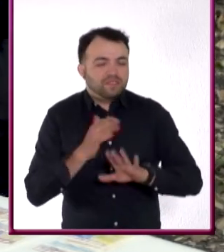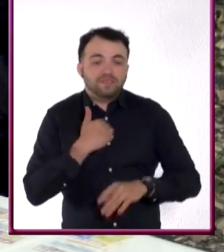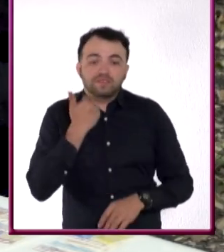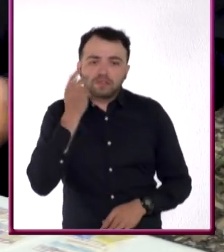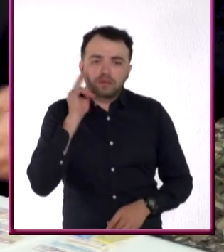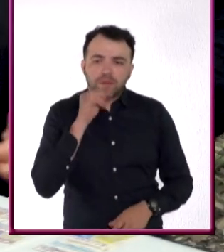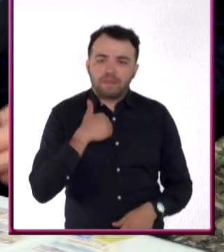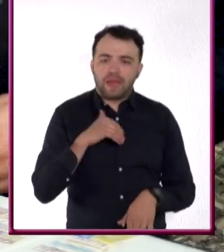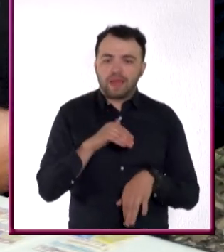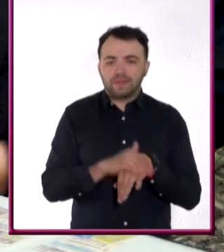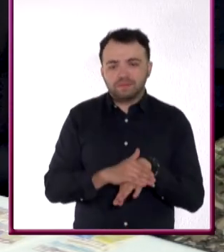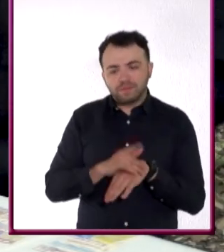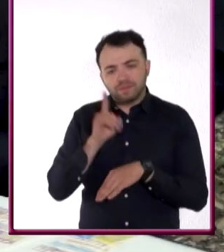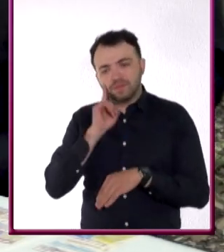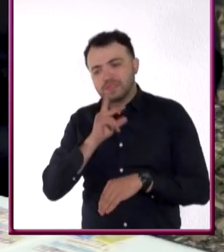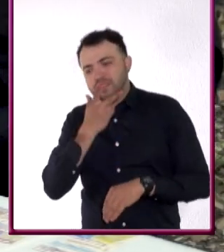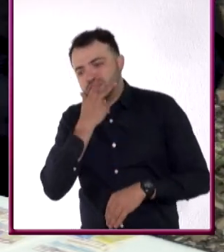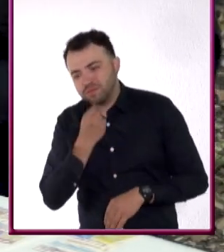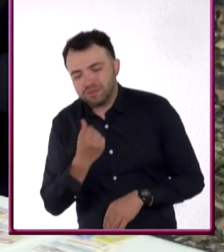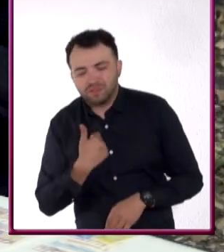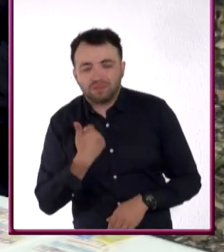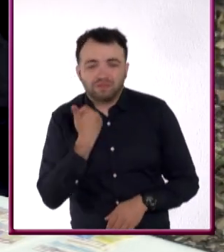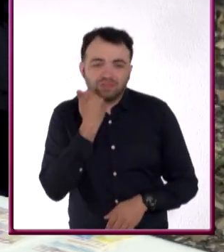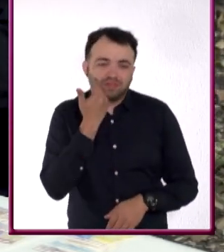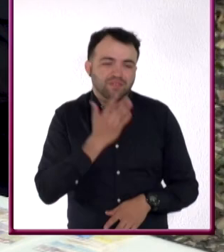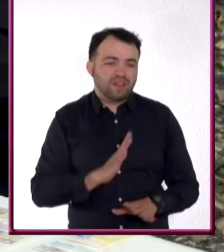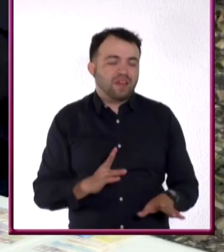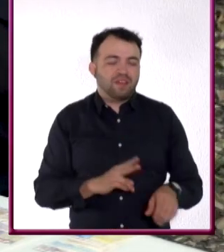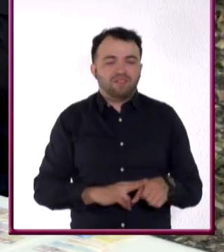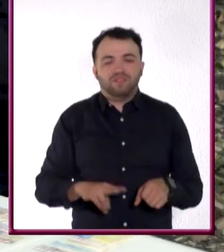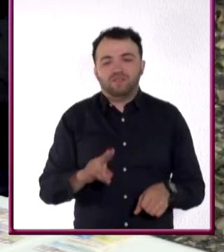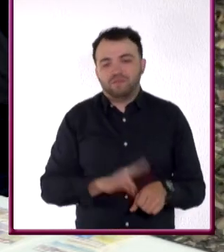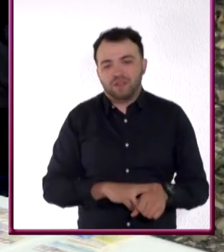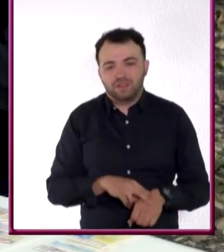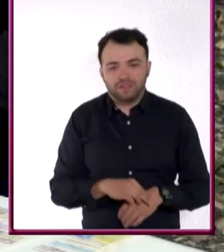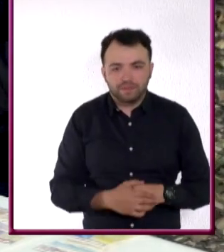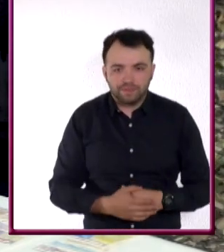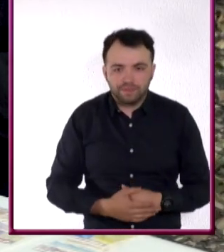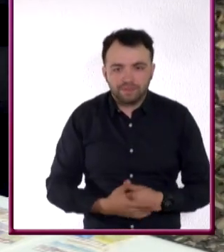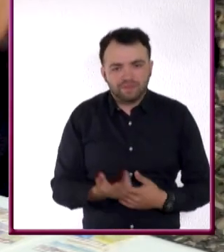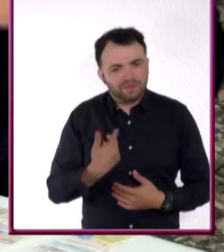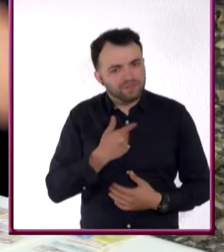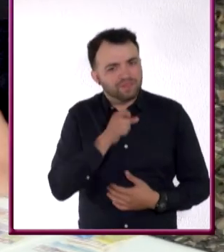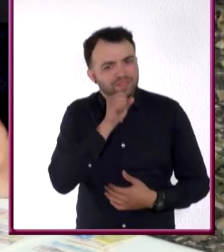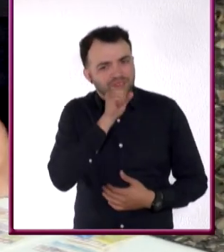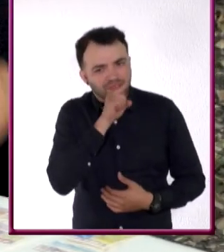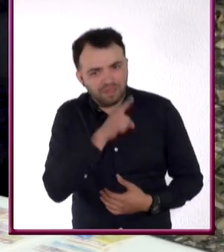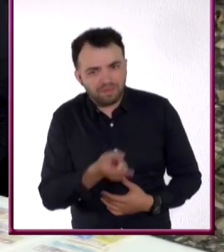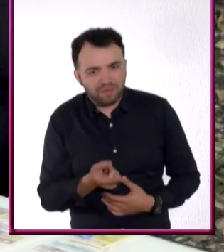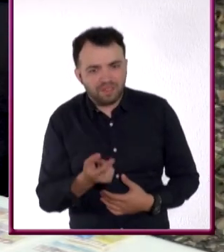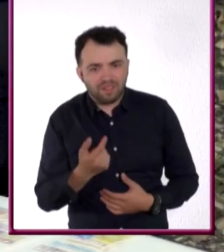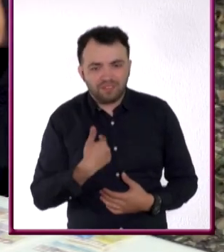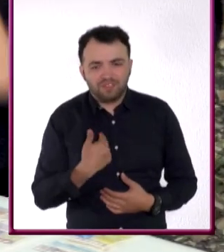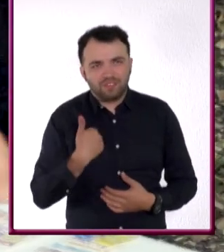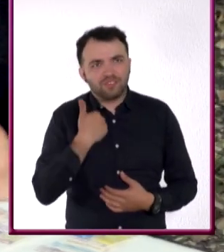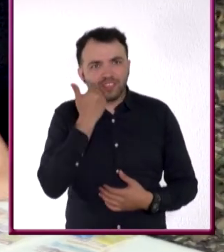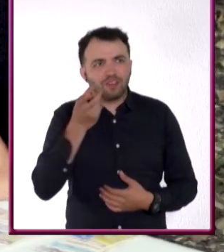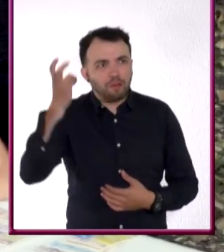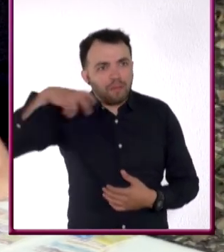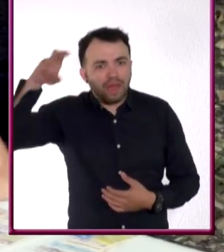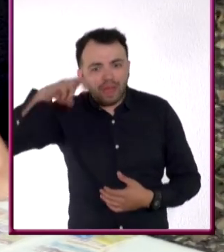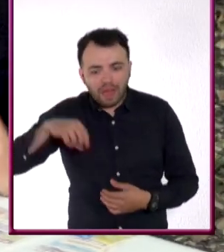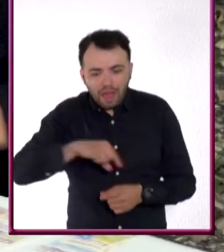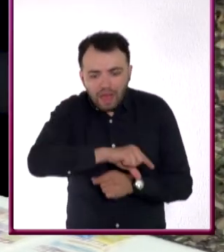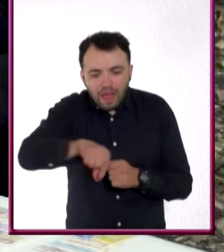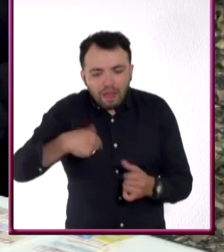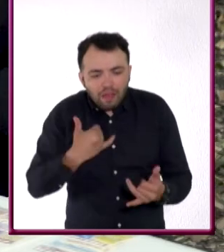a mi familia. Ya quiero que todo sea normal. Oh, sí, la verdad es que yo también, ¿eh? Yo quiero viajar de verdad, no en el turista mundial, Dismara.